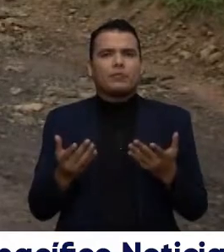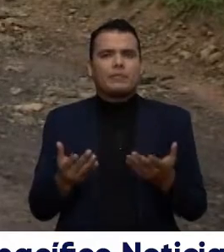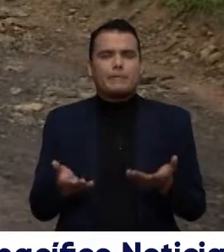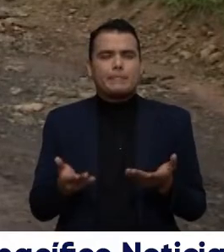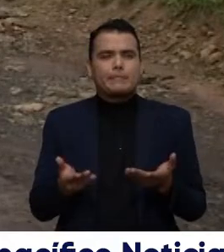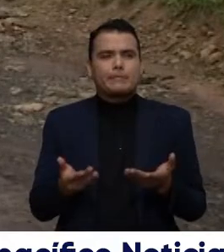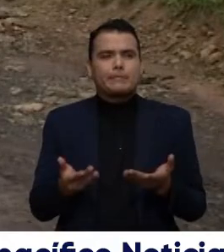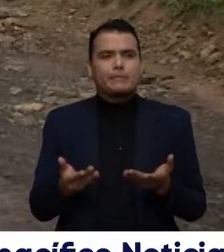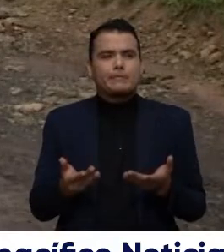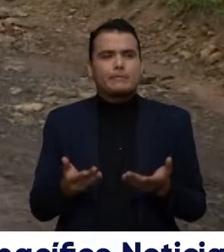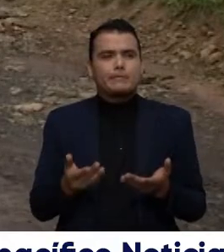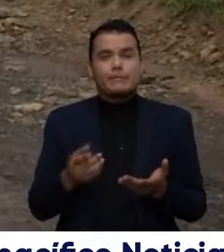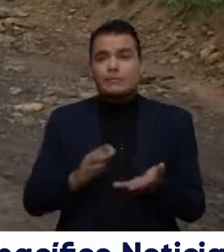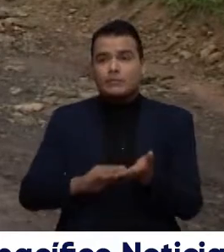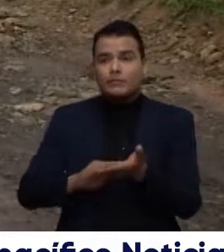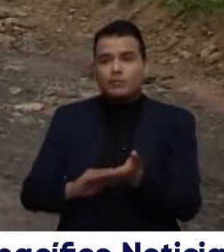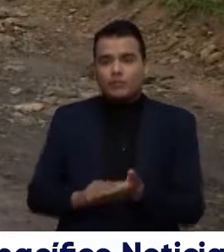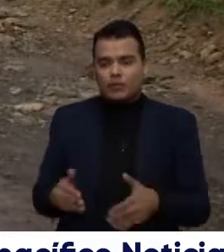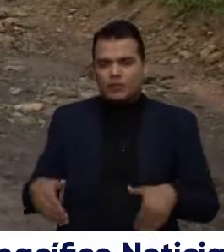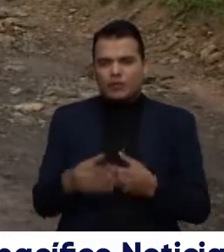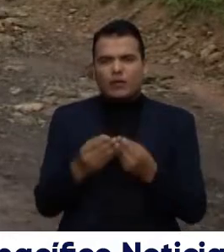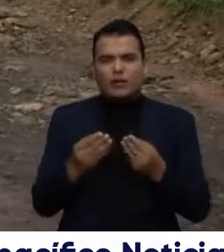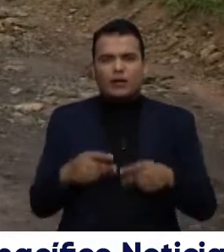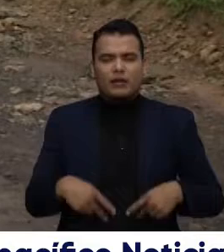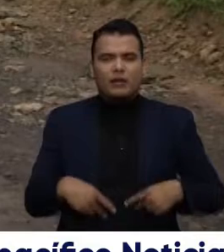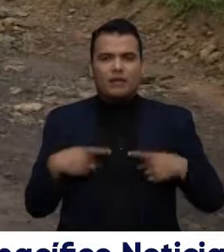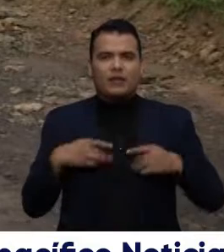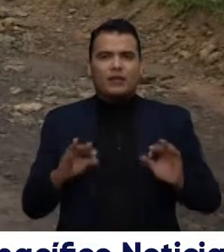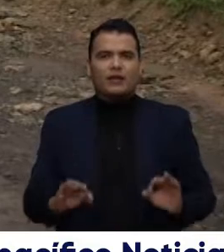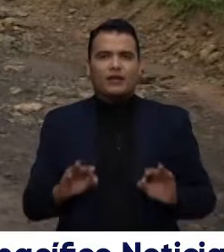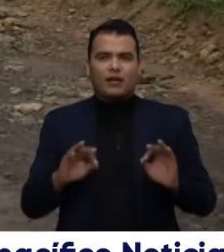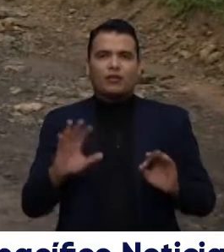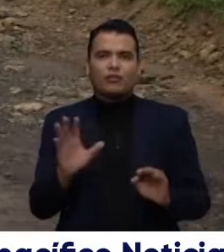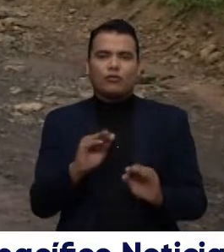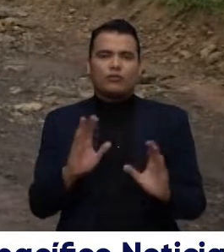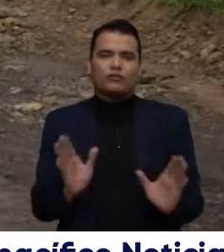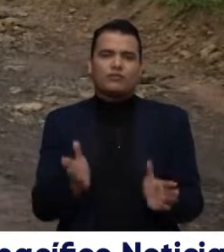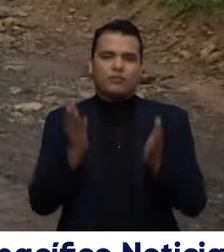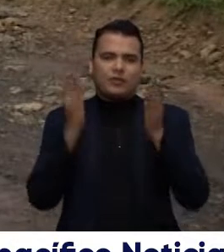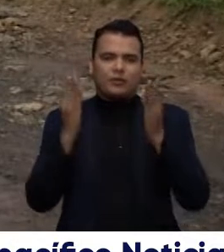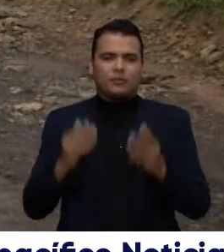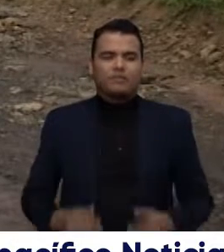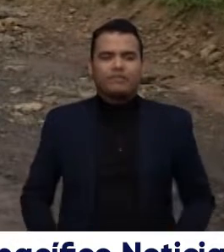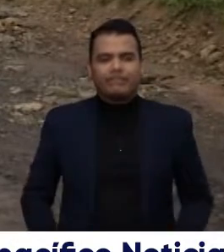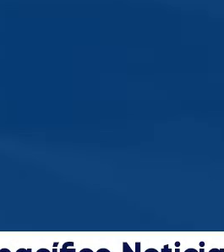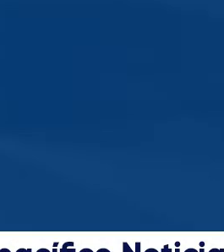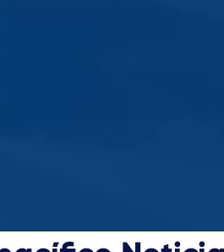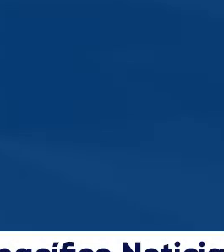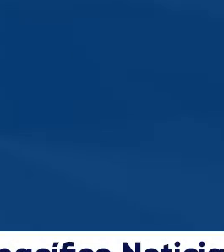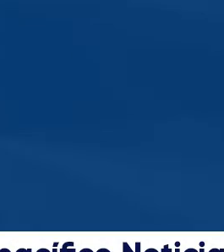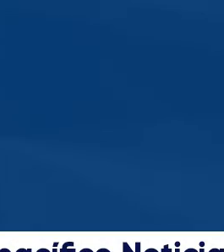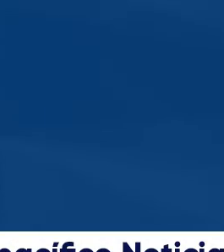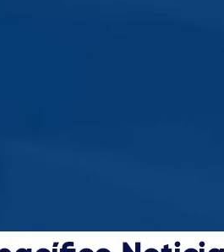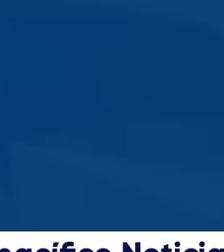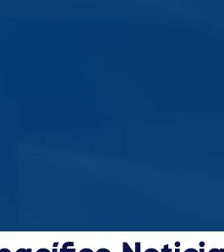por supuesto, para mejorar la calidad de vida de todos ellos. Información para Telepacífico Noticias, Lizeth Romero.